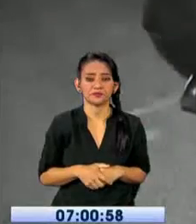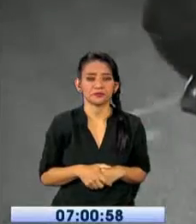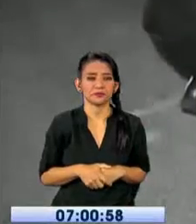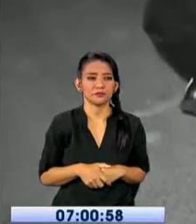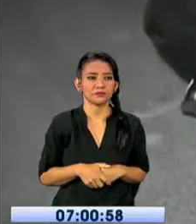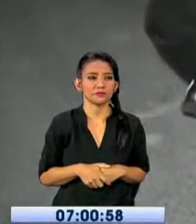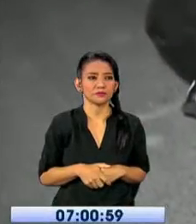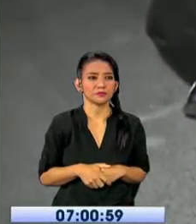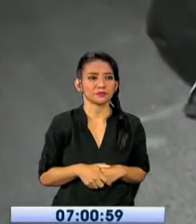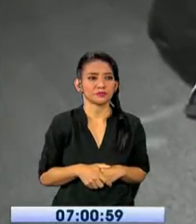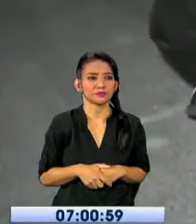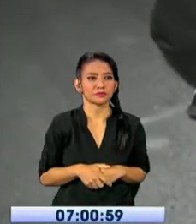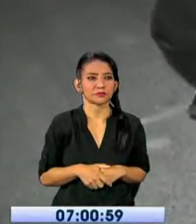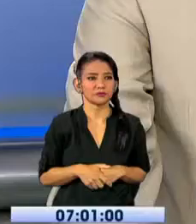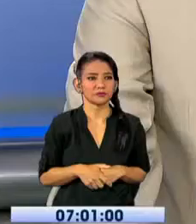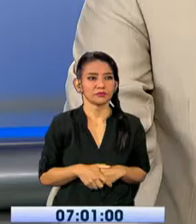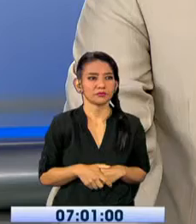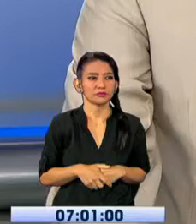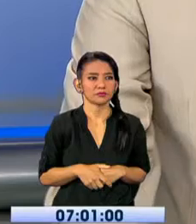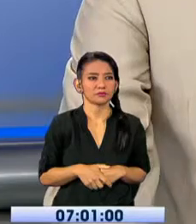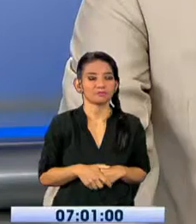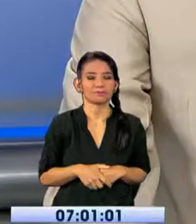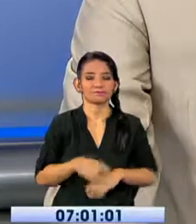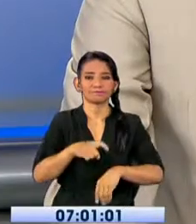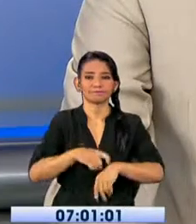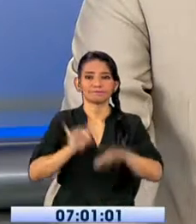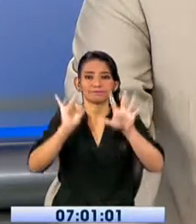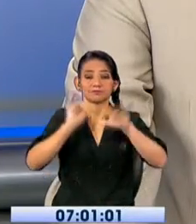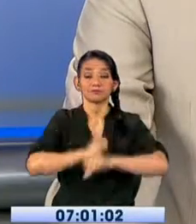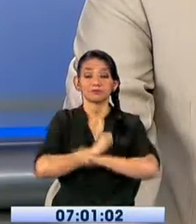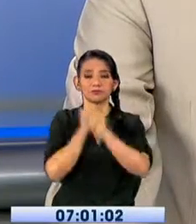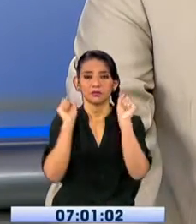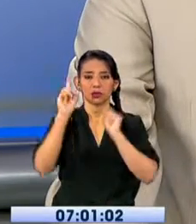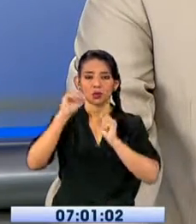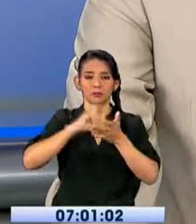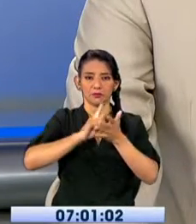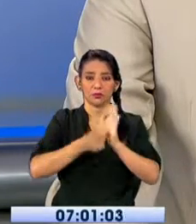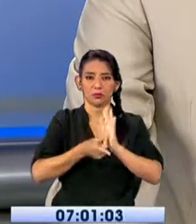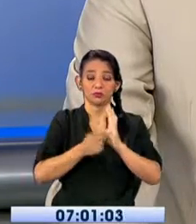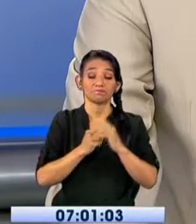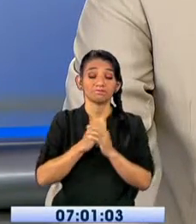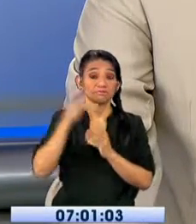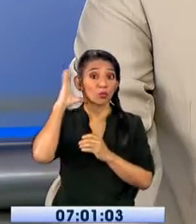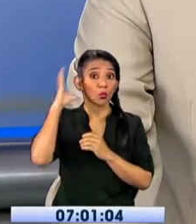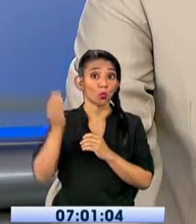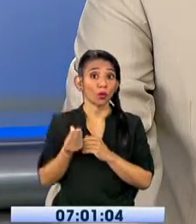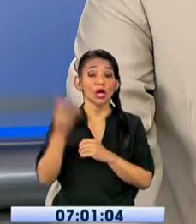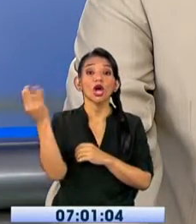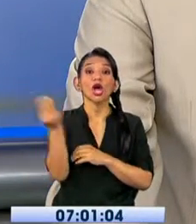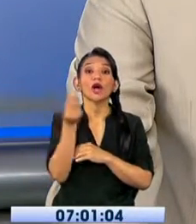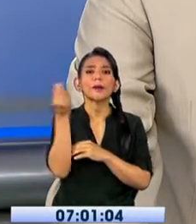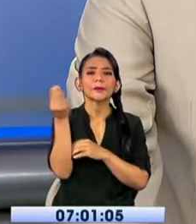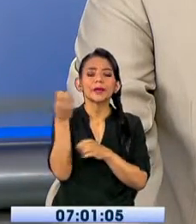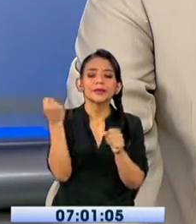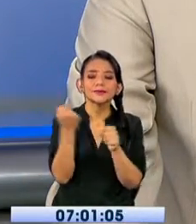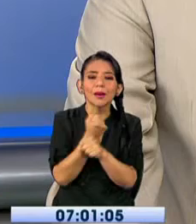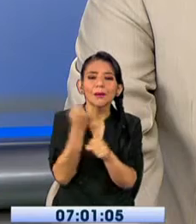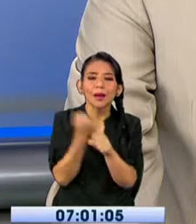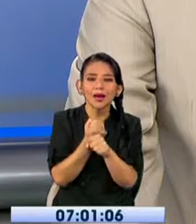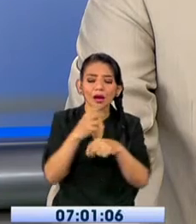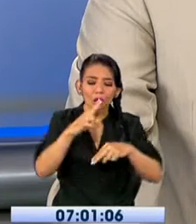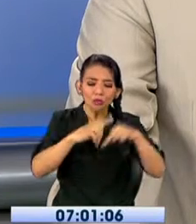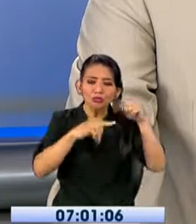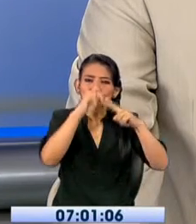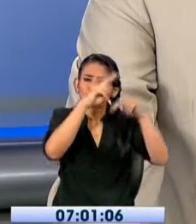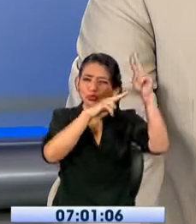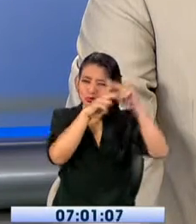Áchilas, informó Gisela Moreira. 7 de la mañana con 1 minuto en Cuenca, un joven obrero de 19 años de edad murió tras